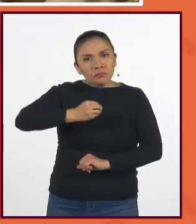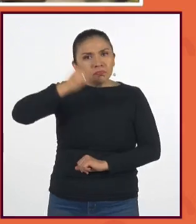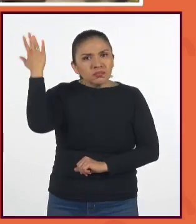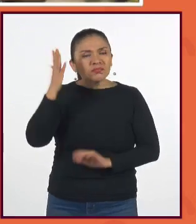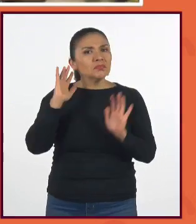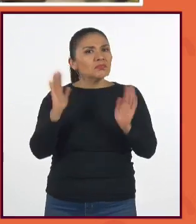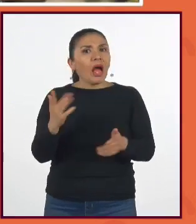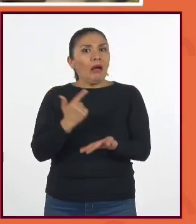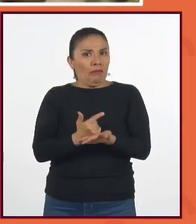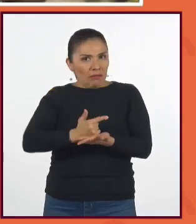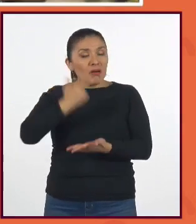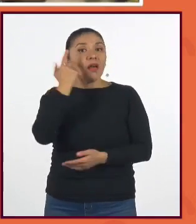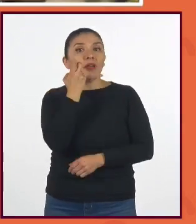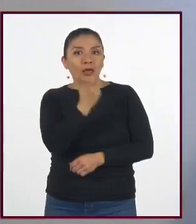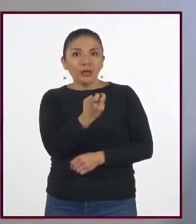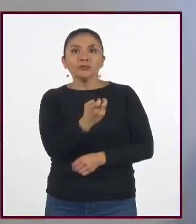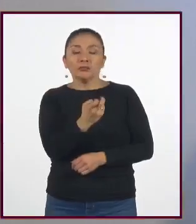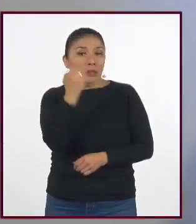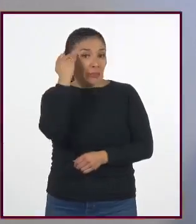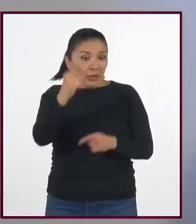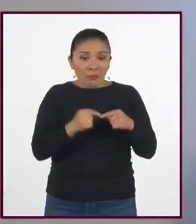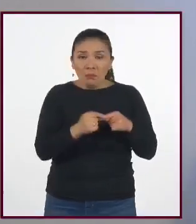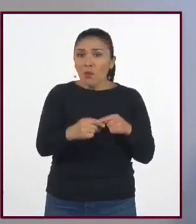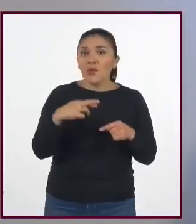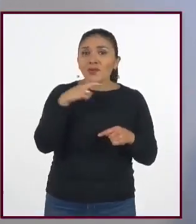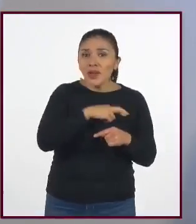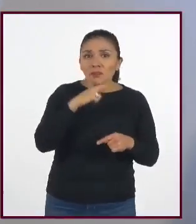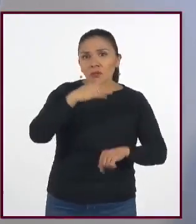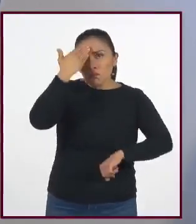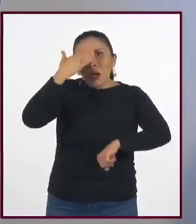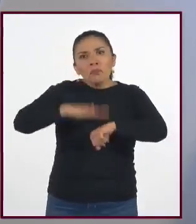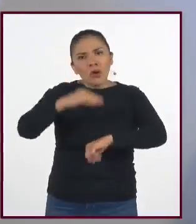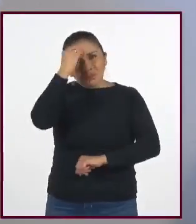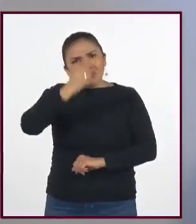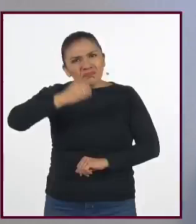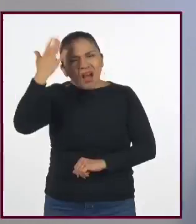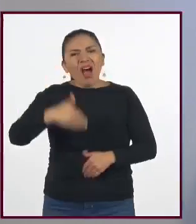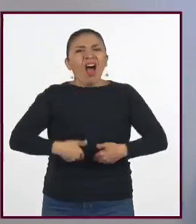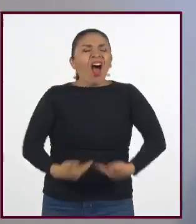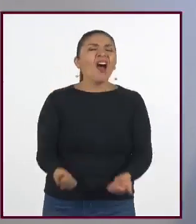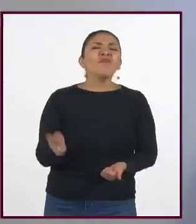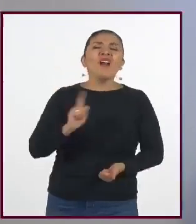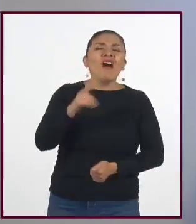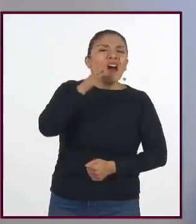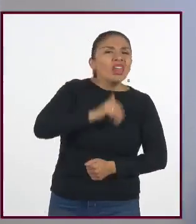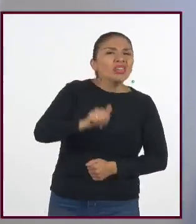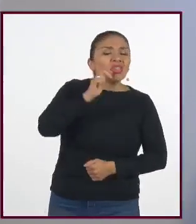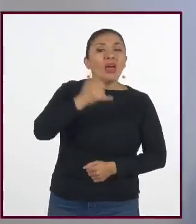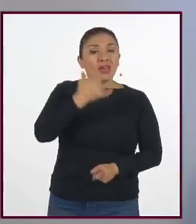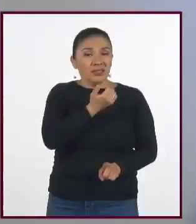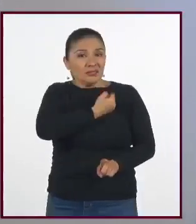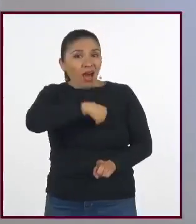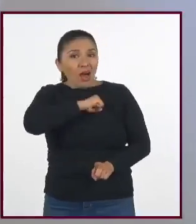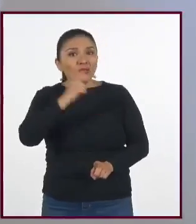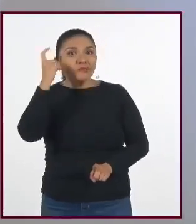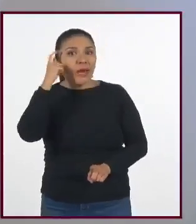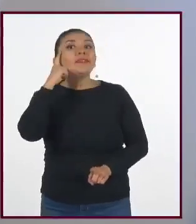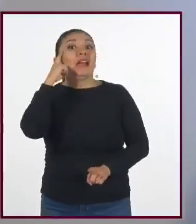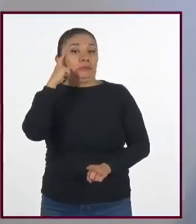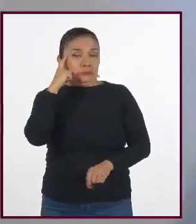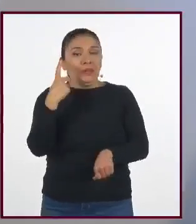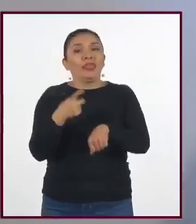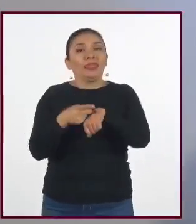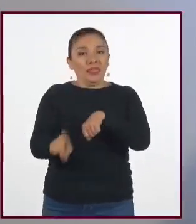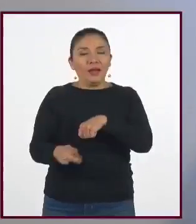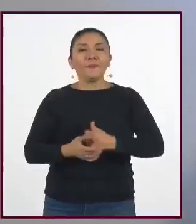cognitivas graves en poco tiempo, pérdida de la memoria, pérdida del apetito y de la salud mental. O sea, los efectos son graves.